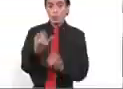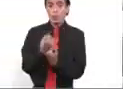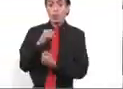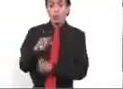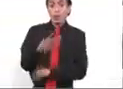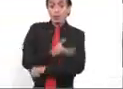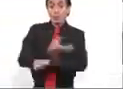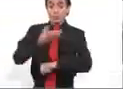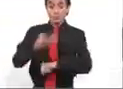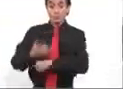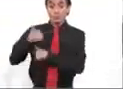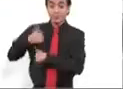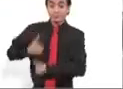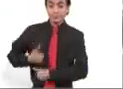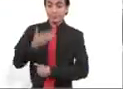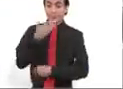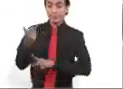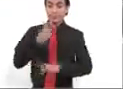acompañan.